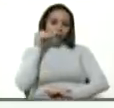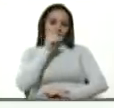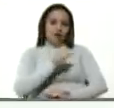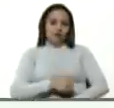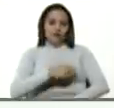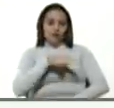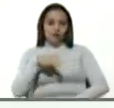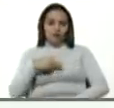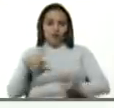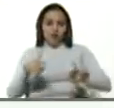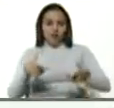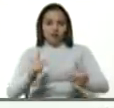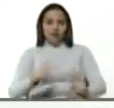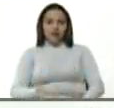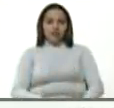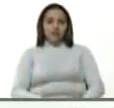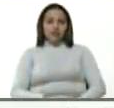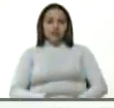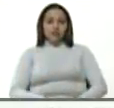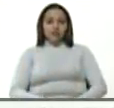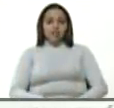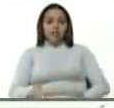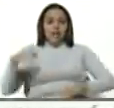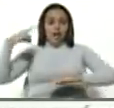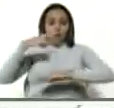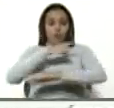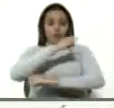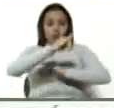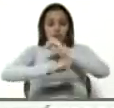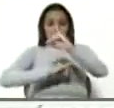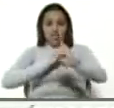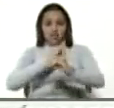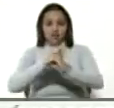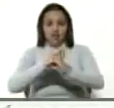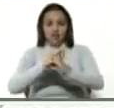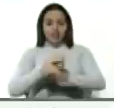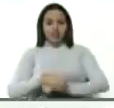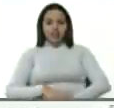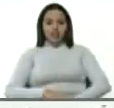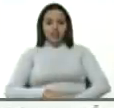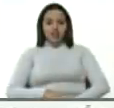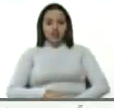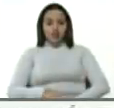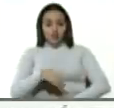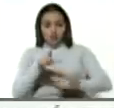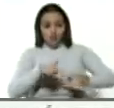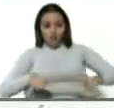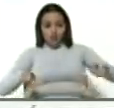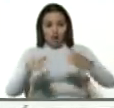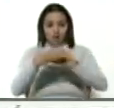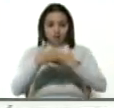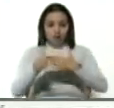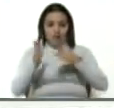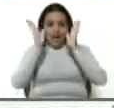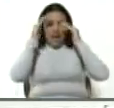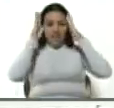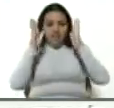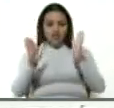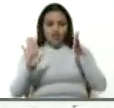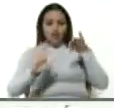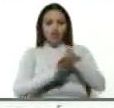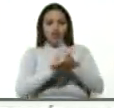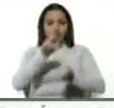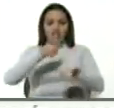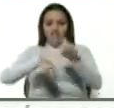inaugurando en este sentido en la planta baja del Aeropuerto Internacional de Maiquetía una oficina para la atención de los delitos de